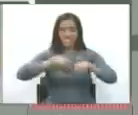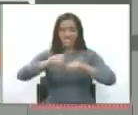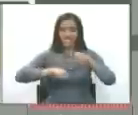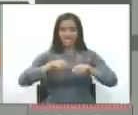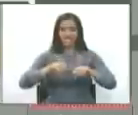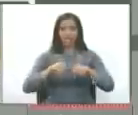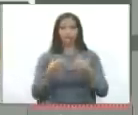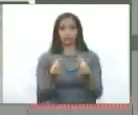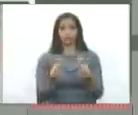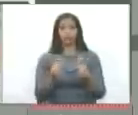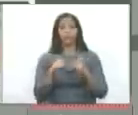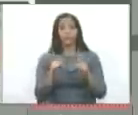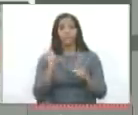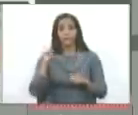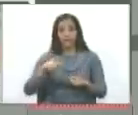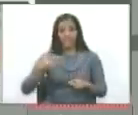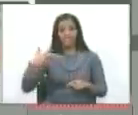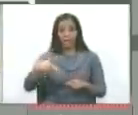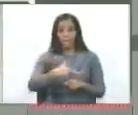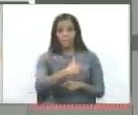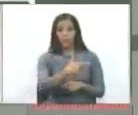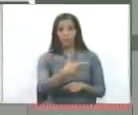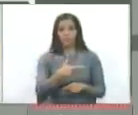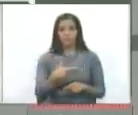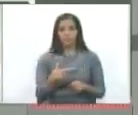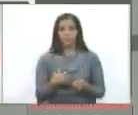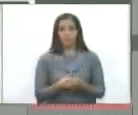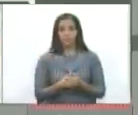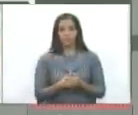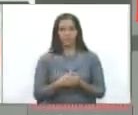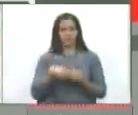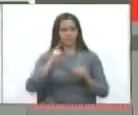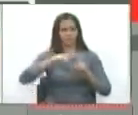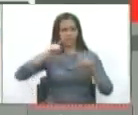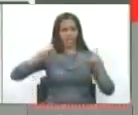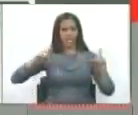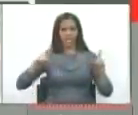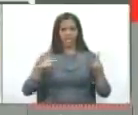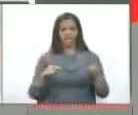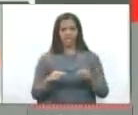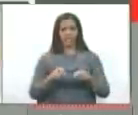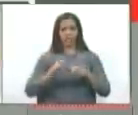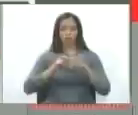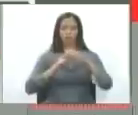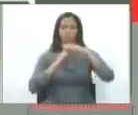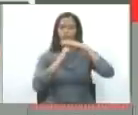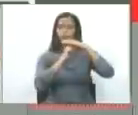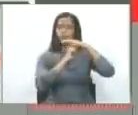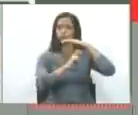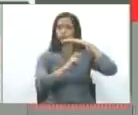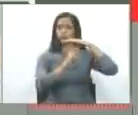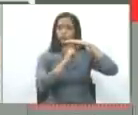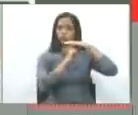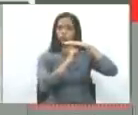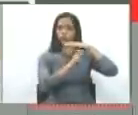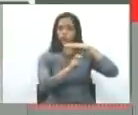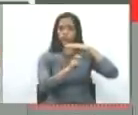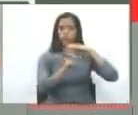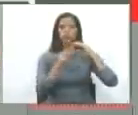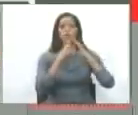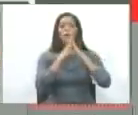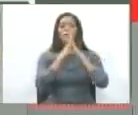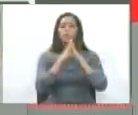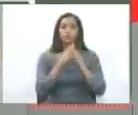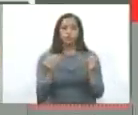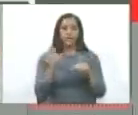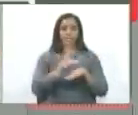Hay, ¿cómo se llama? Esto que son eléctricos, un tranvía. Un trolebús por toda la ciudad, pero la